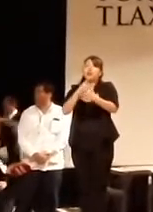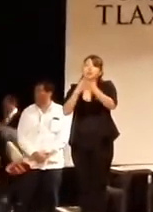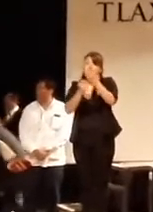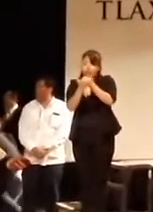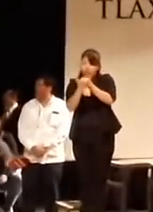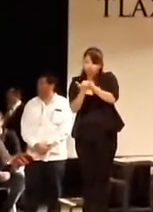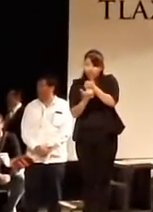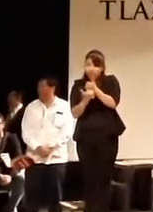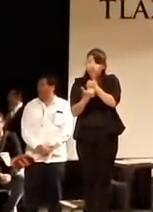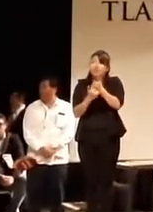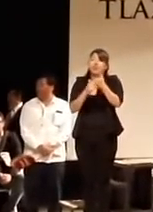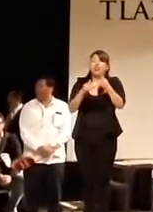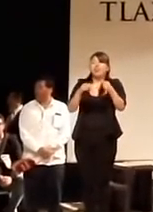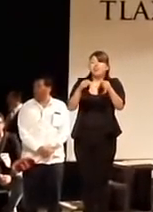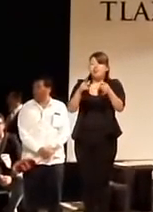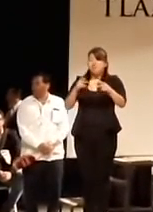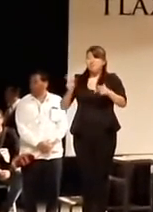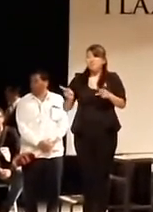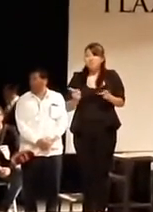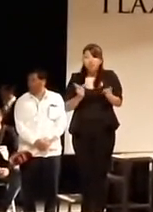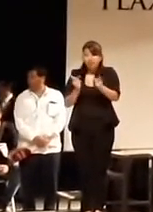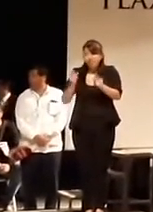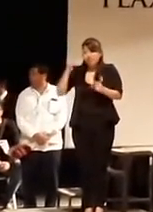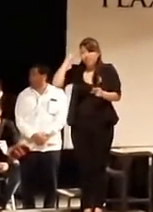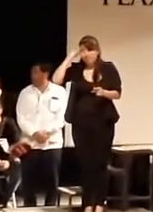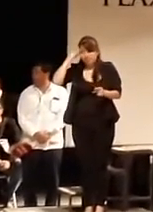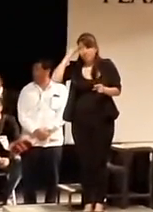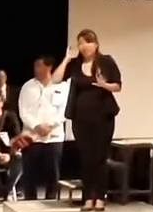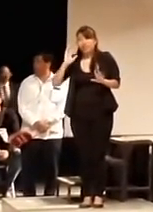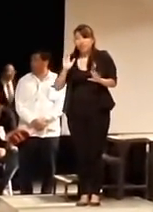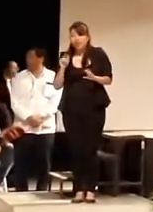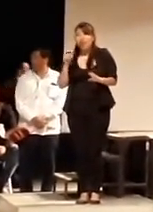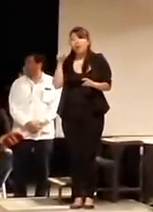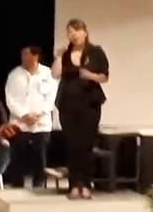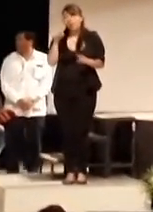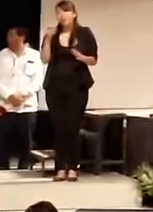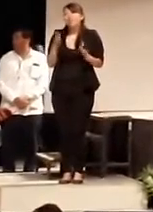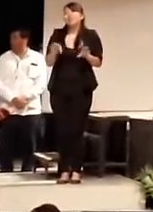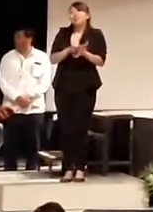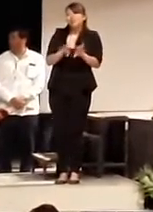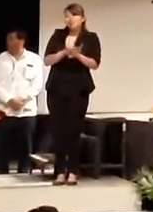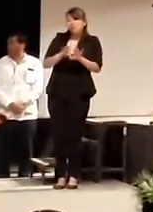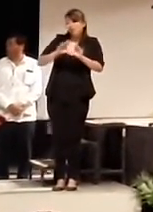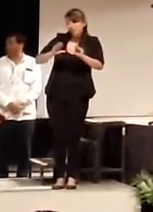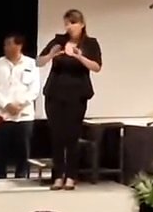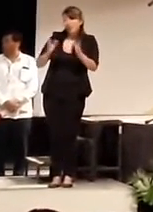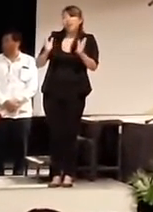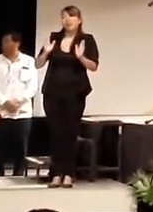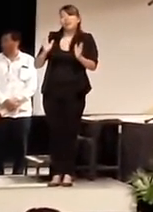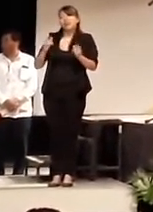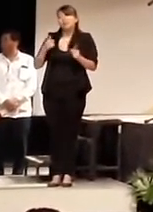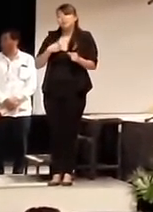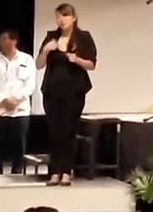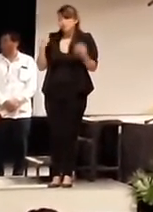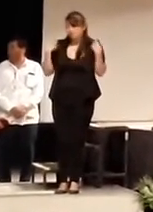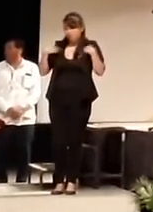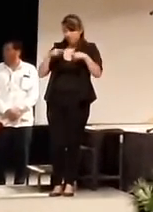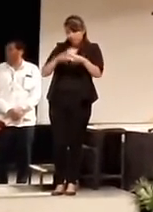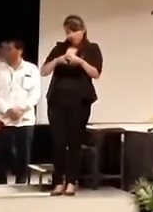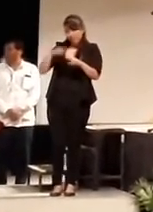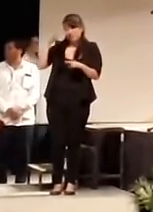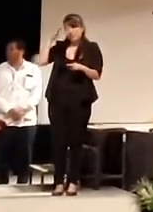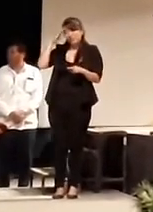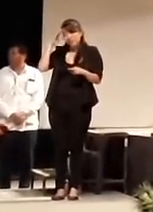rurales e indígenas que exploran otras formas de acercarse al conocimiento, respetando cosmovisiones